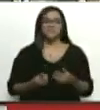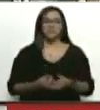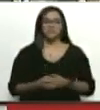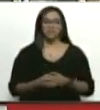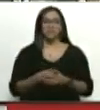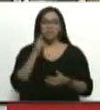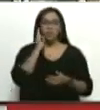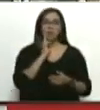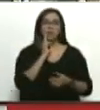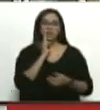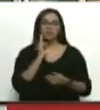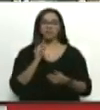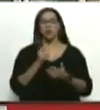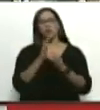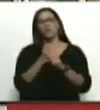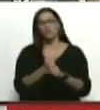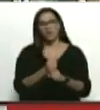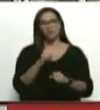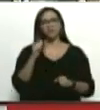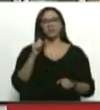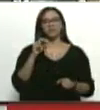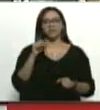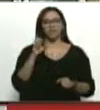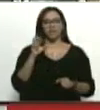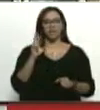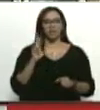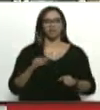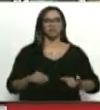Y Bolívar confiaba en Santander.